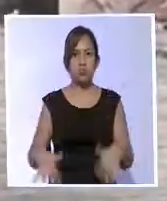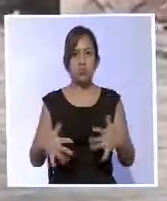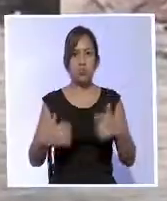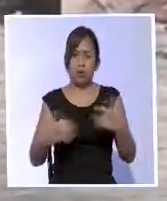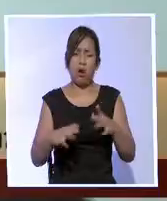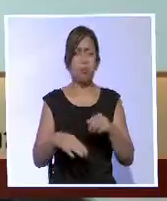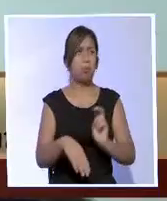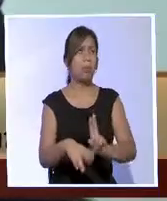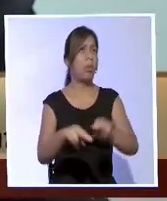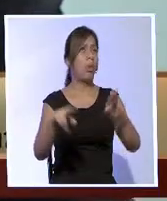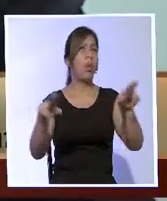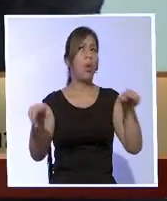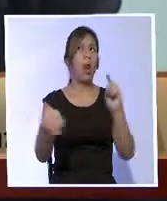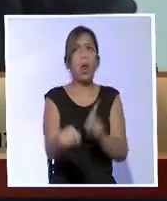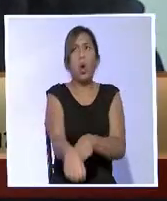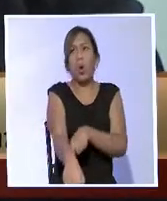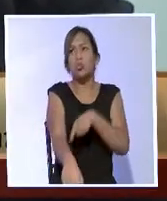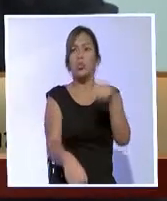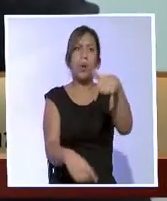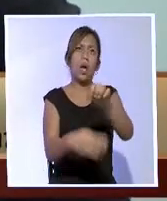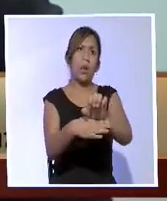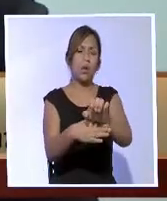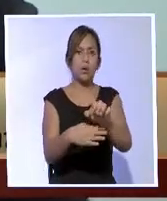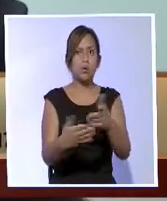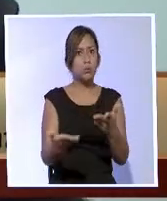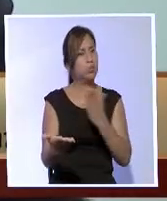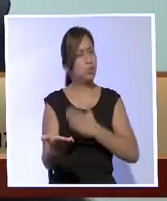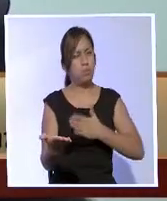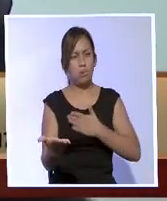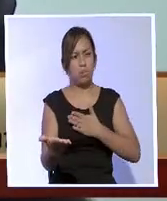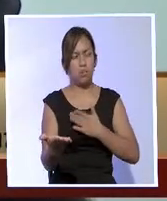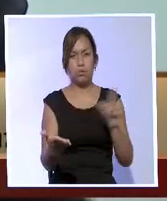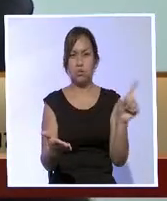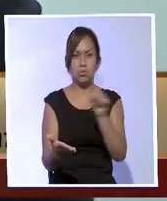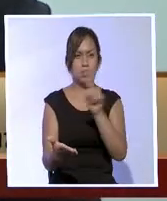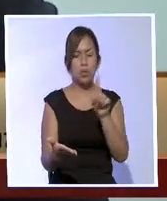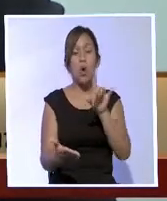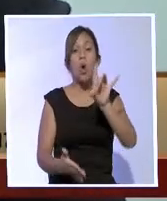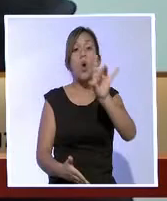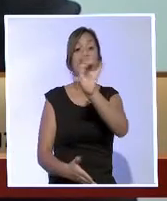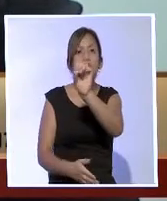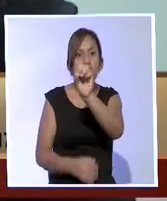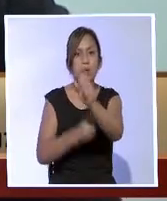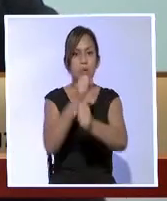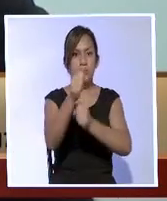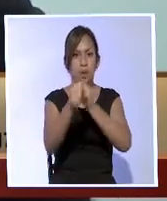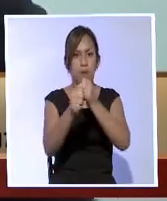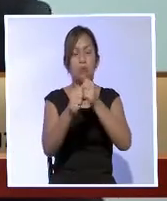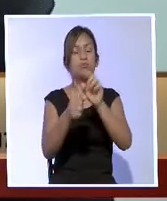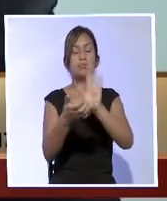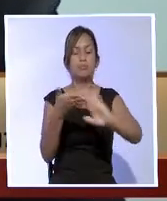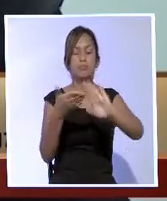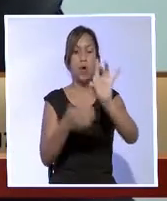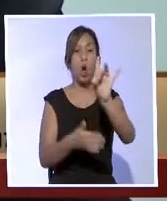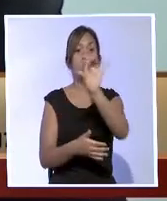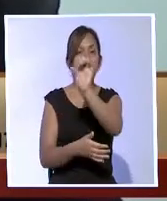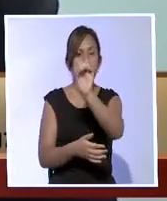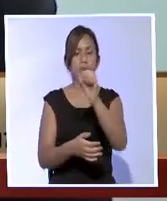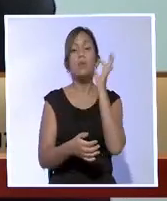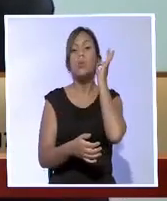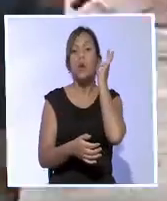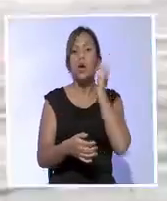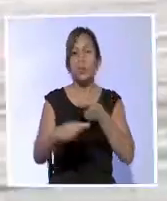sociedad 80 casos de femicidio en lo que va del año según la comisión ecuménica de derechos